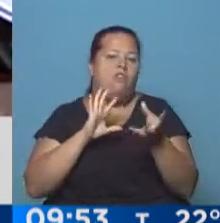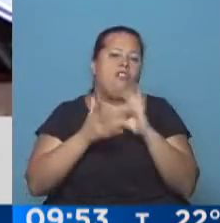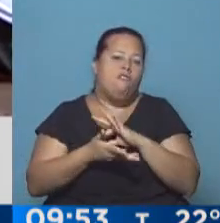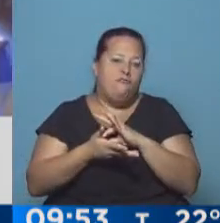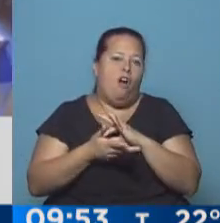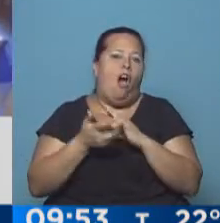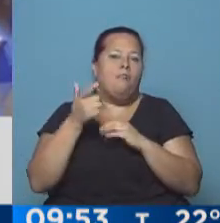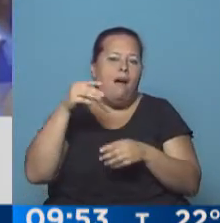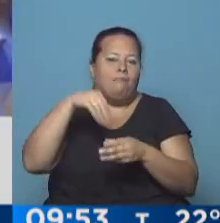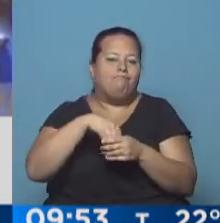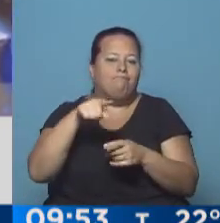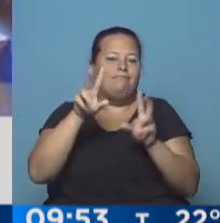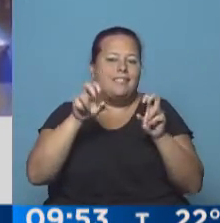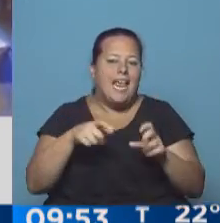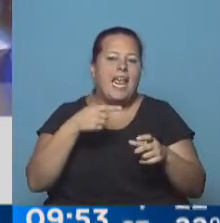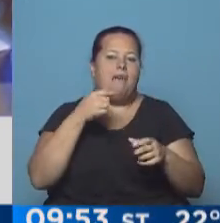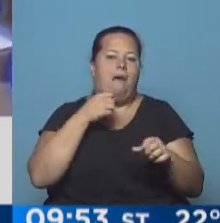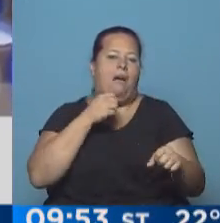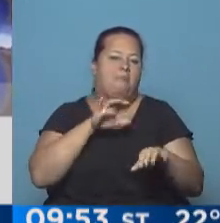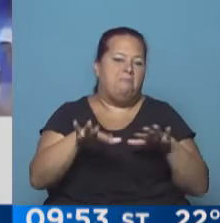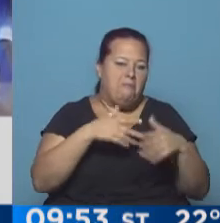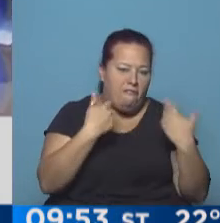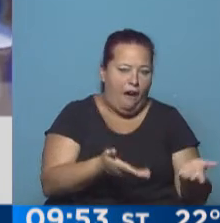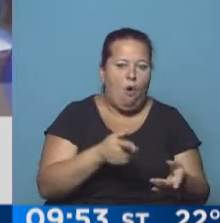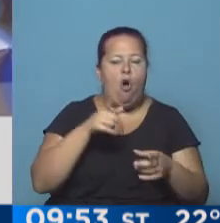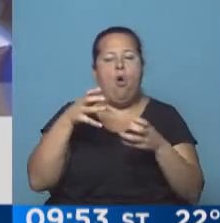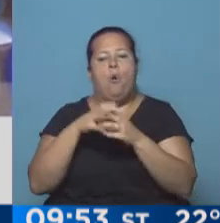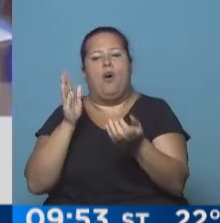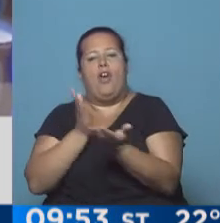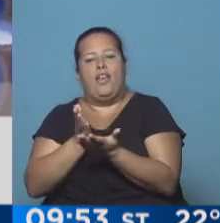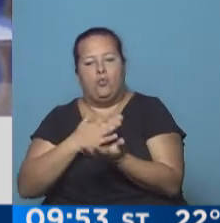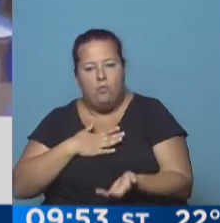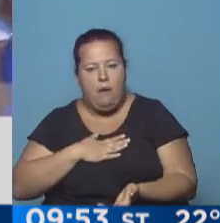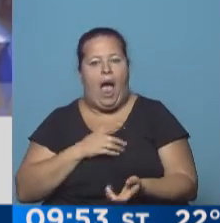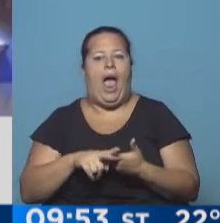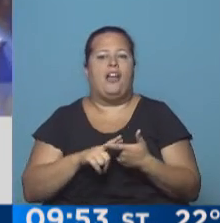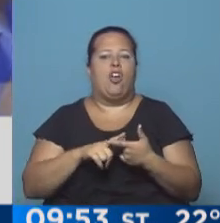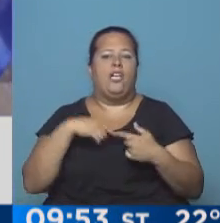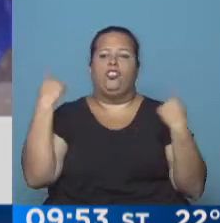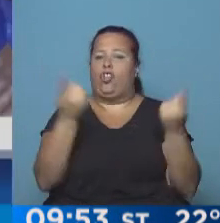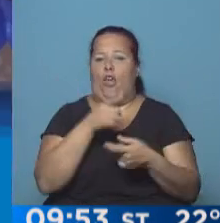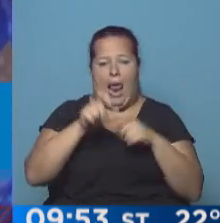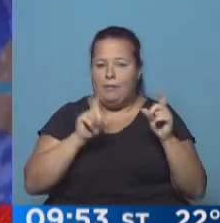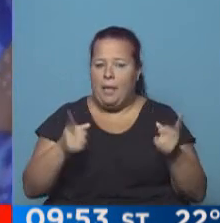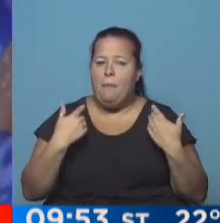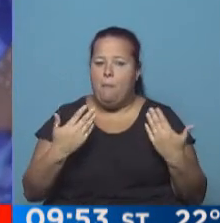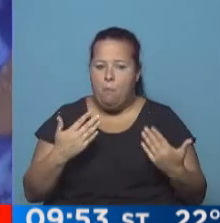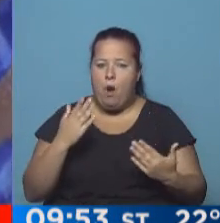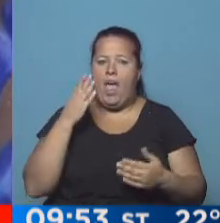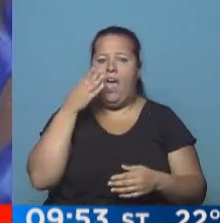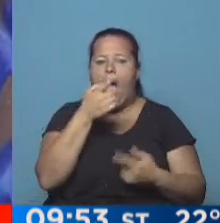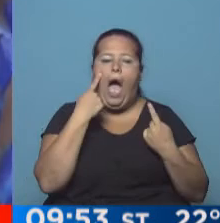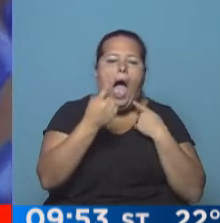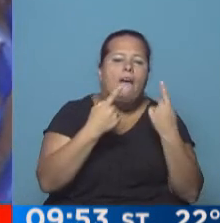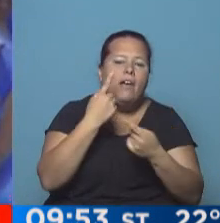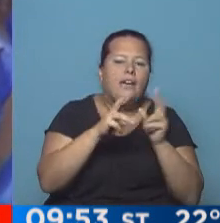se ven involucrados con esta agenda, activistas, activistas de derechos humanos, la sociedad misma va a poder ir